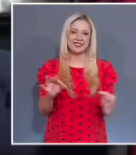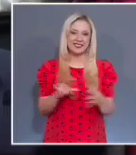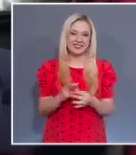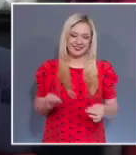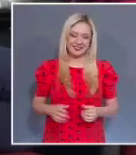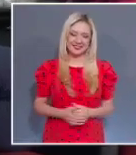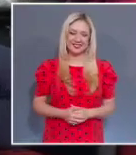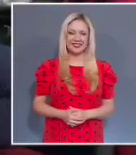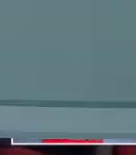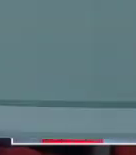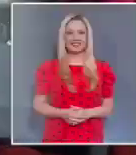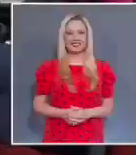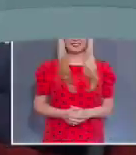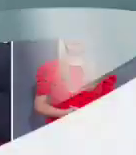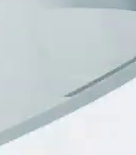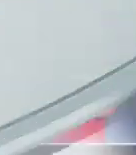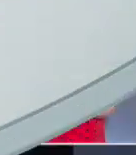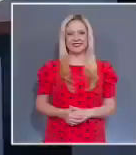Cedillo.